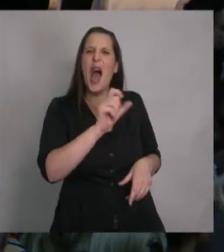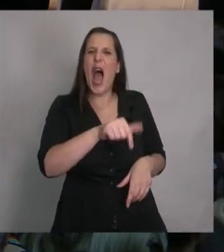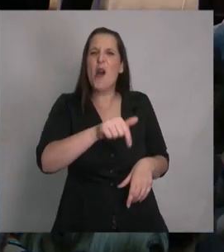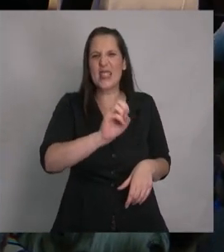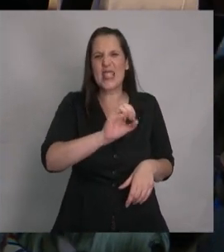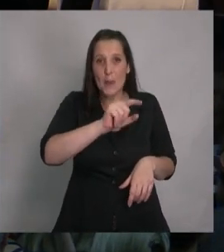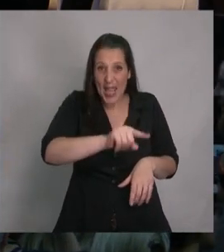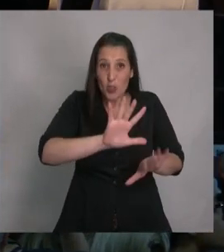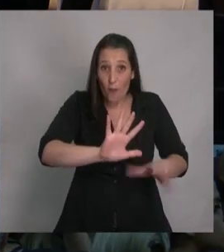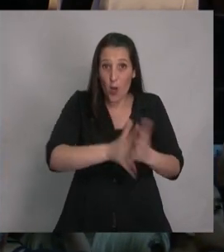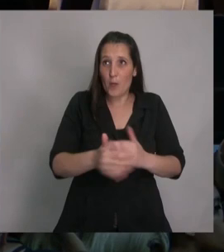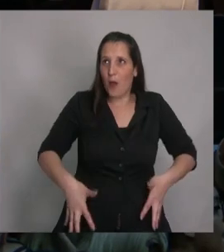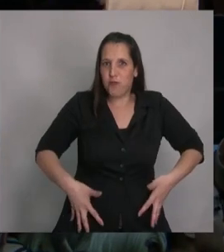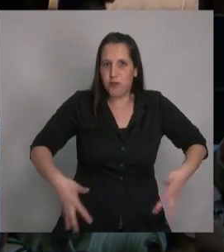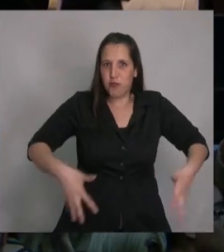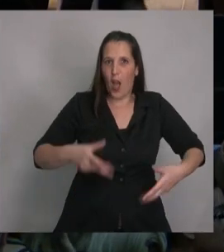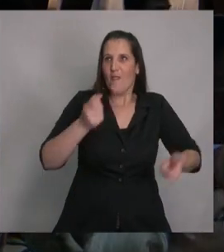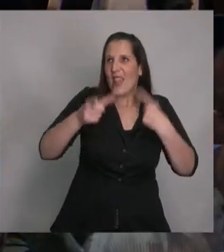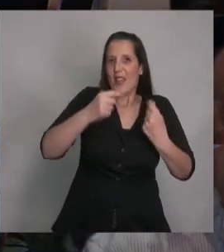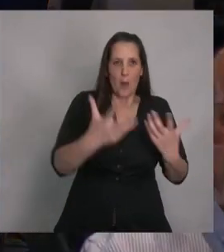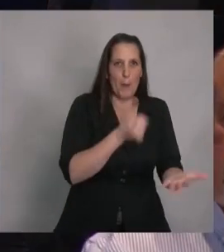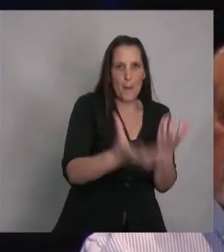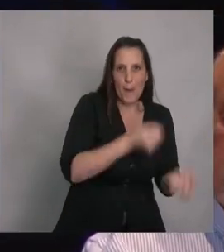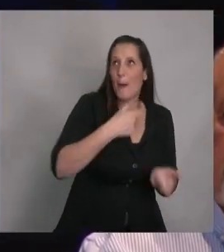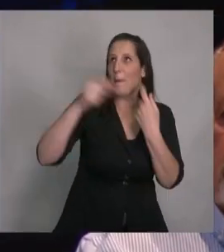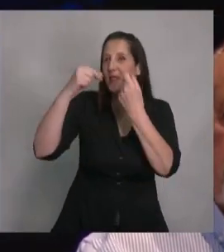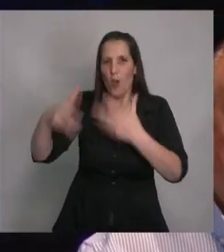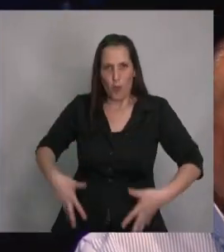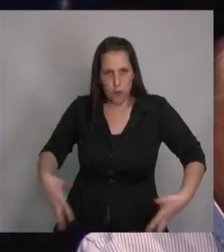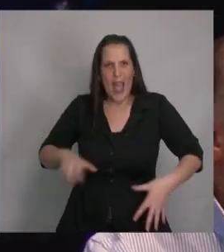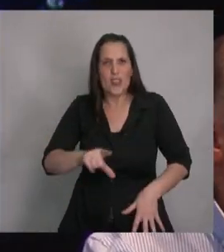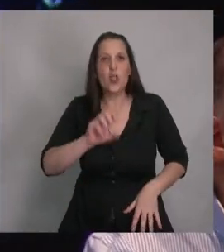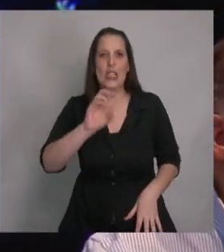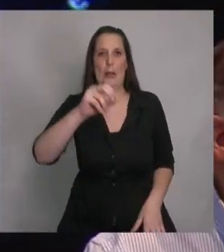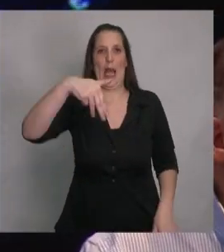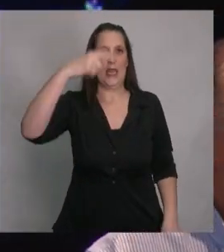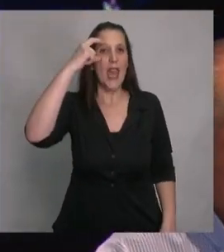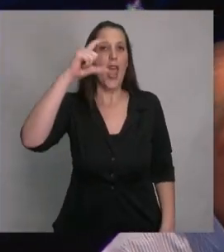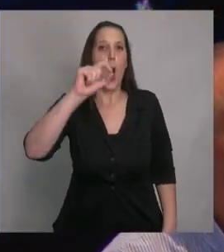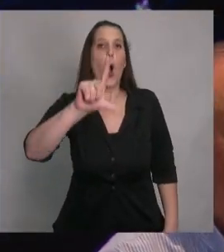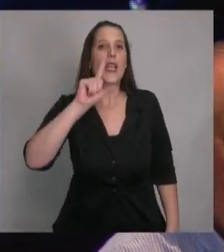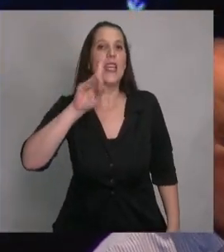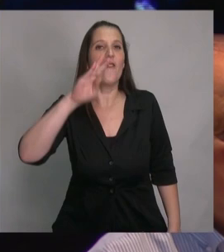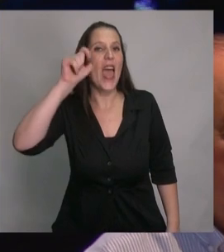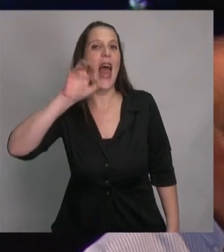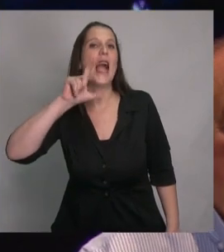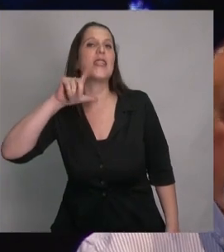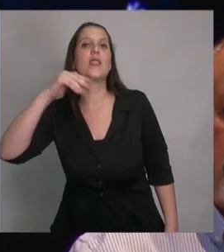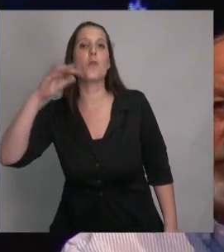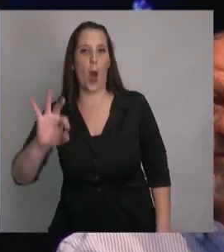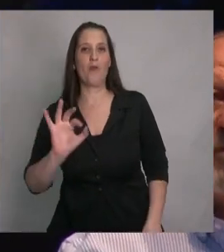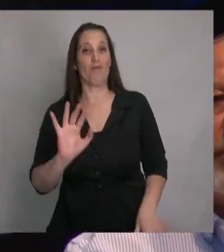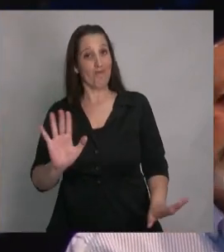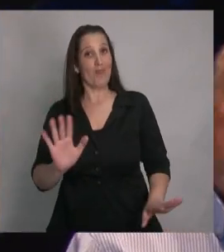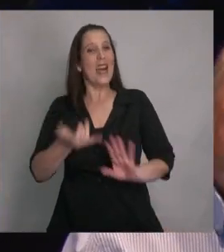neoliberalismo. Esa acumulación ampliada del capital tiene un reflejo en la química de la atmósfera que Marx no